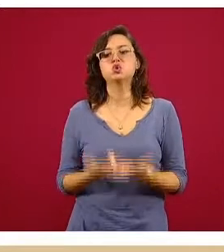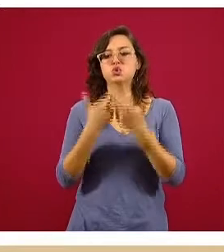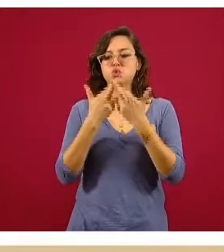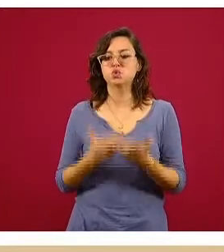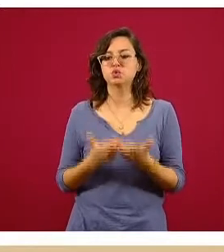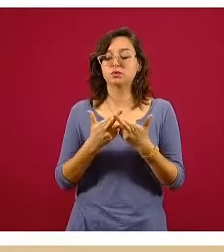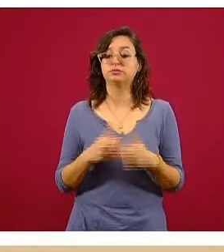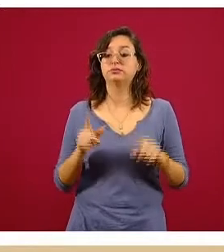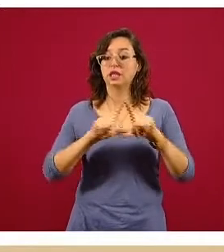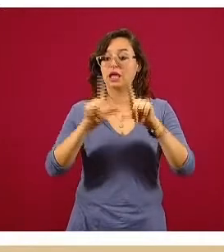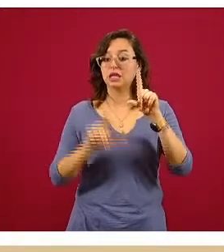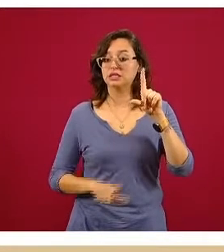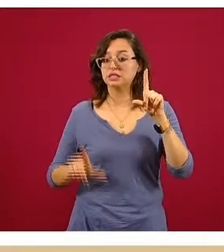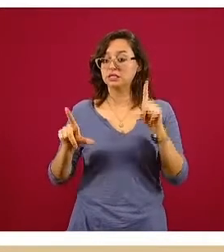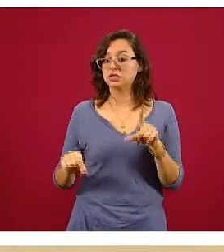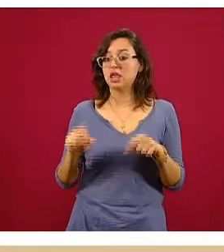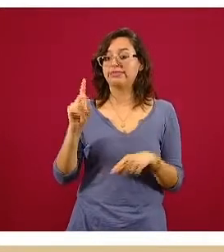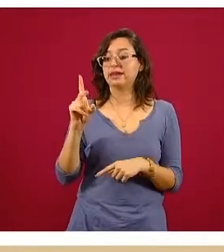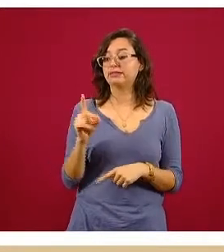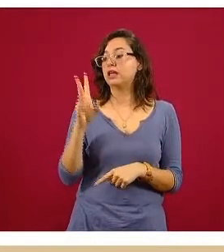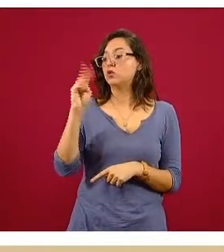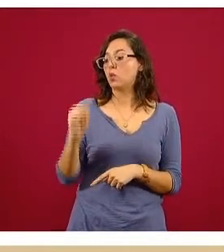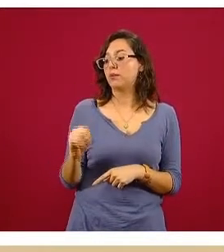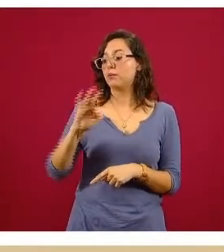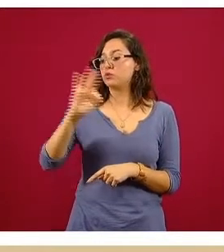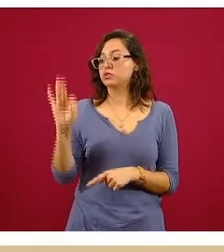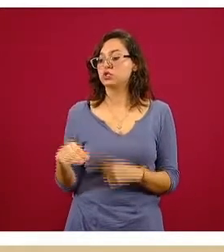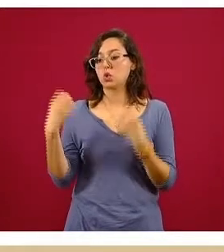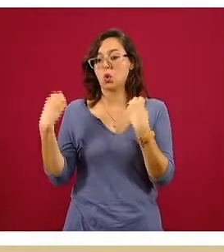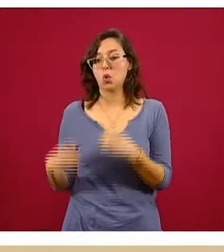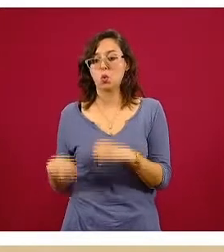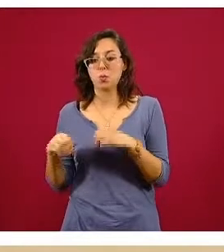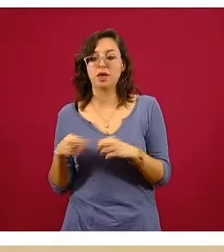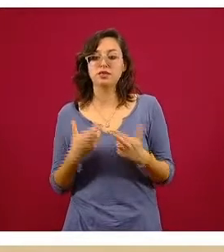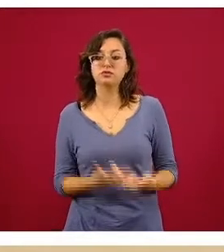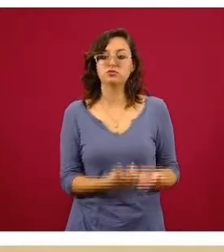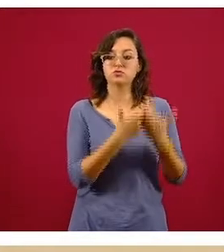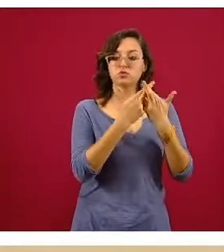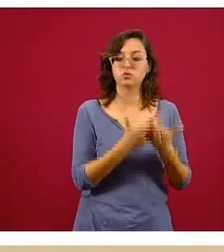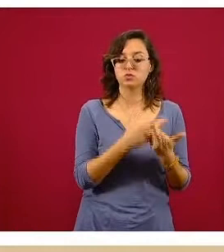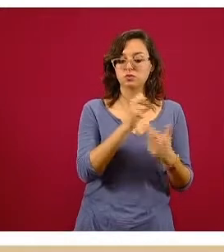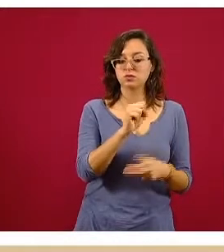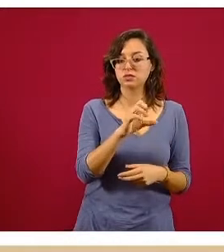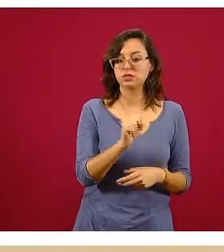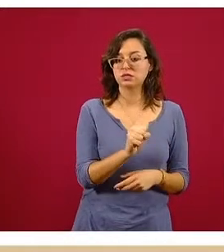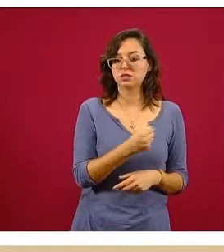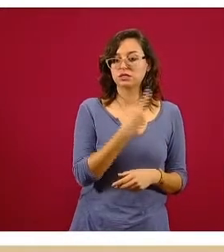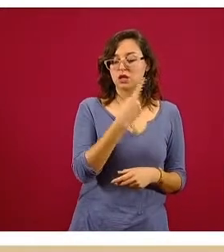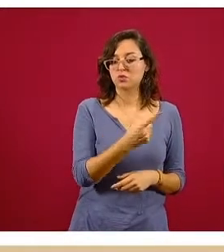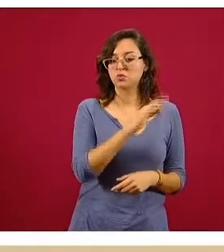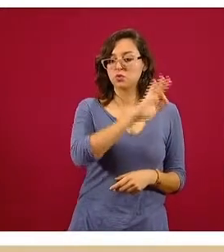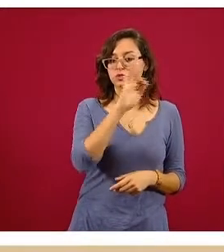solo el 39% de todas estas camas están ocupadas, quedando disponibles